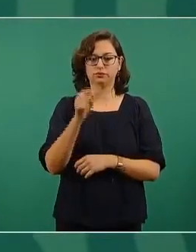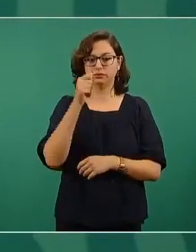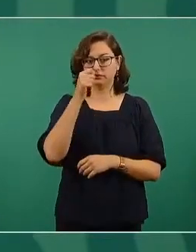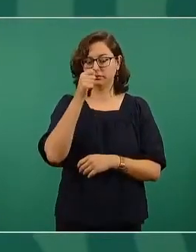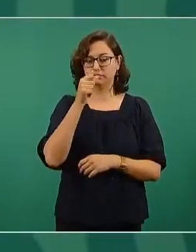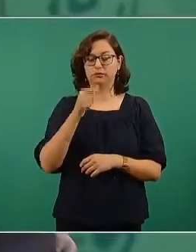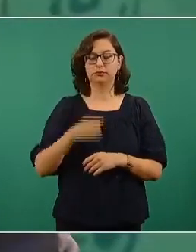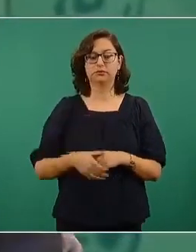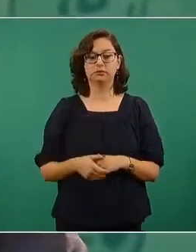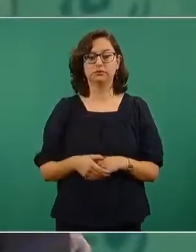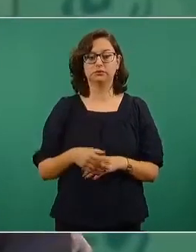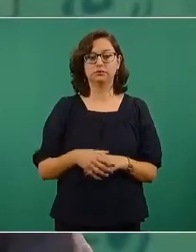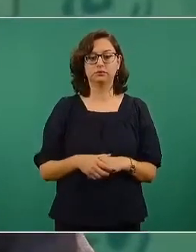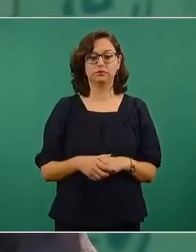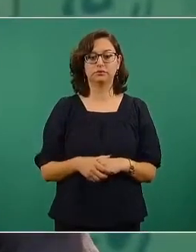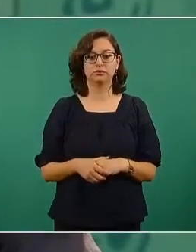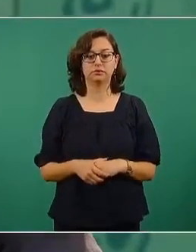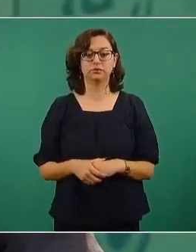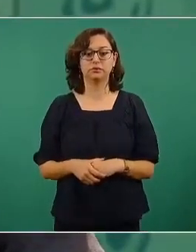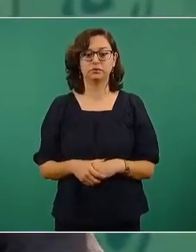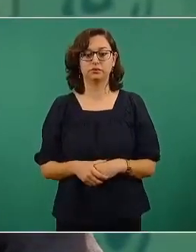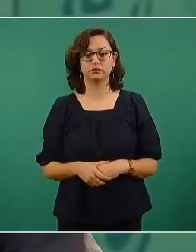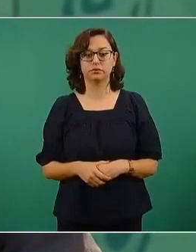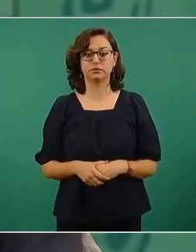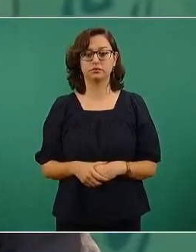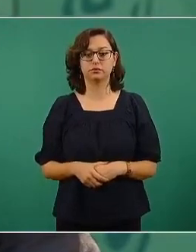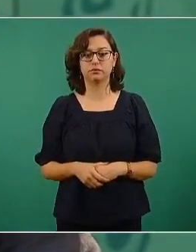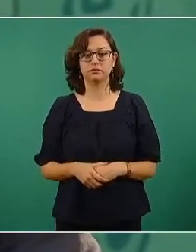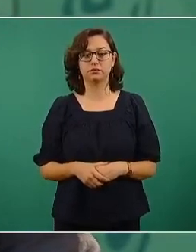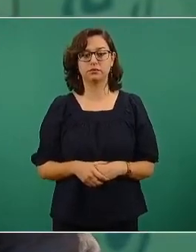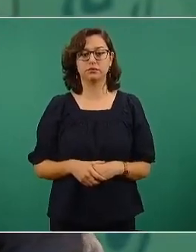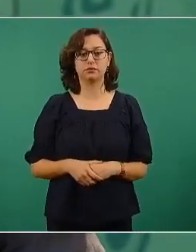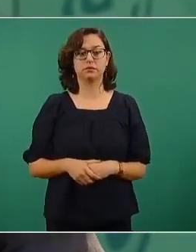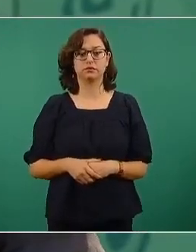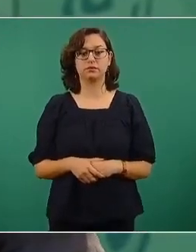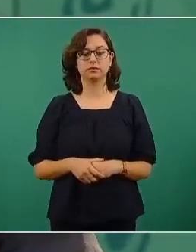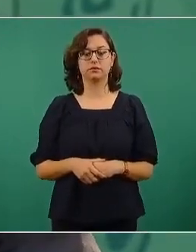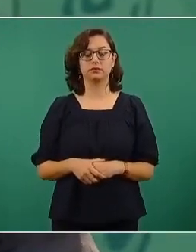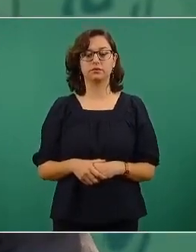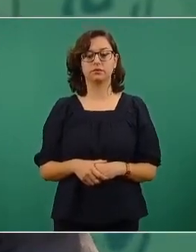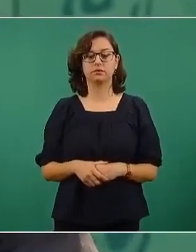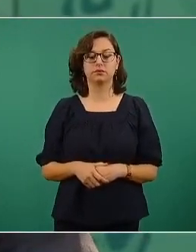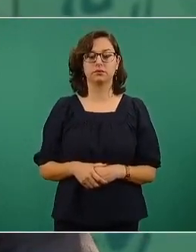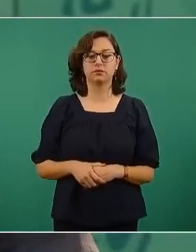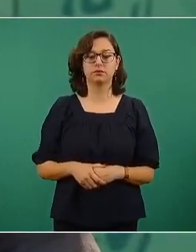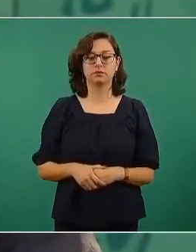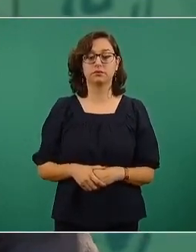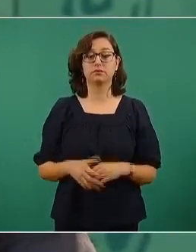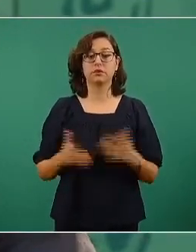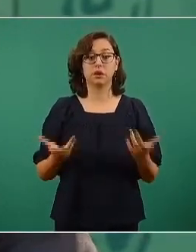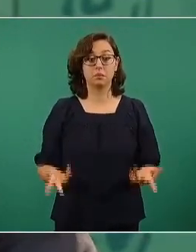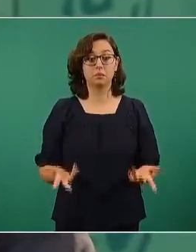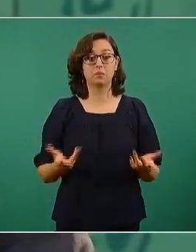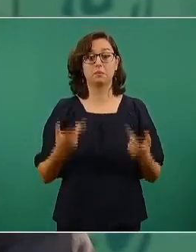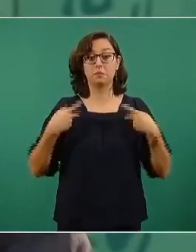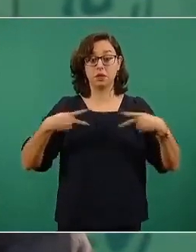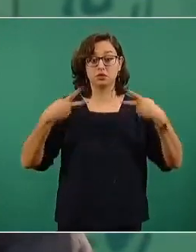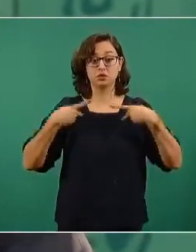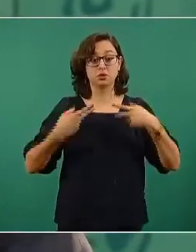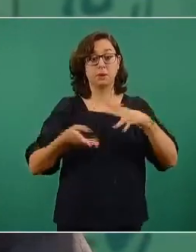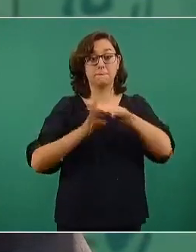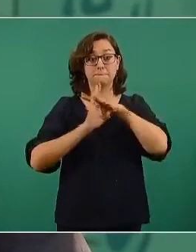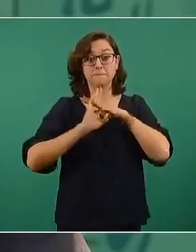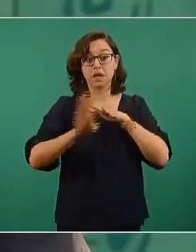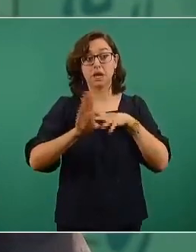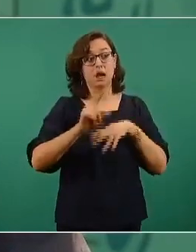el apoyo más que de ningún otro grupo, de los migrantes.